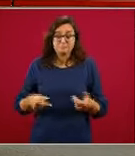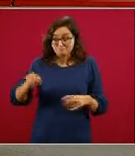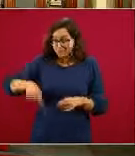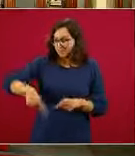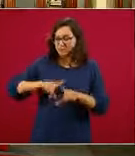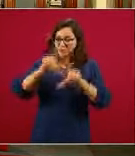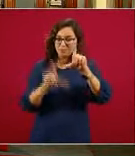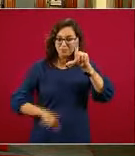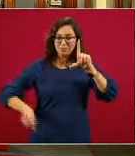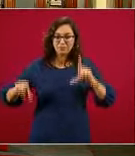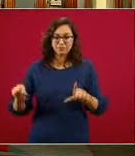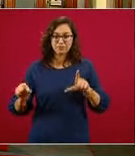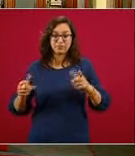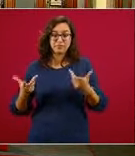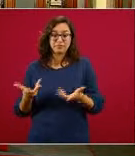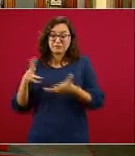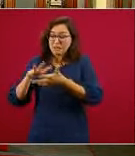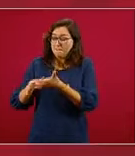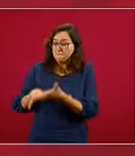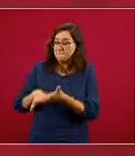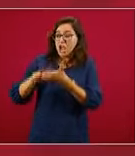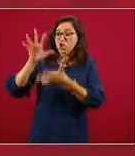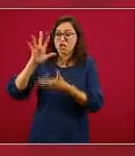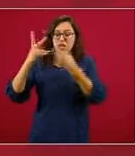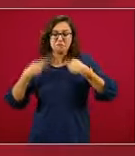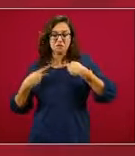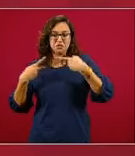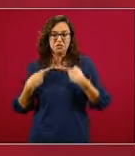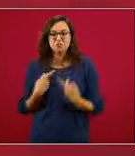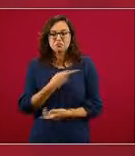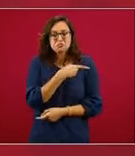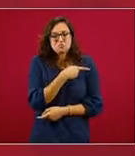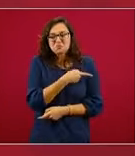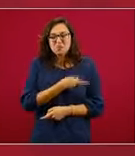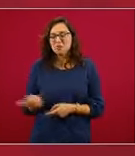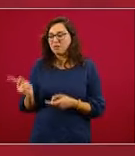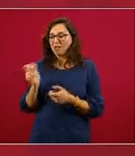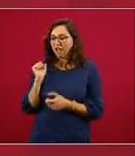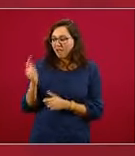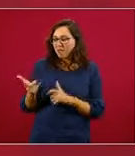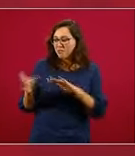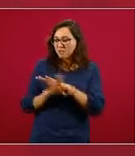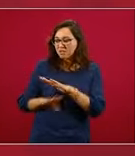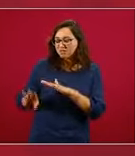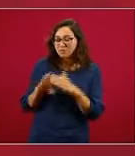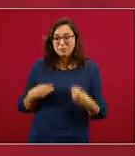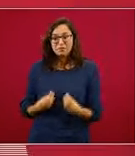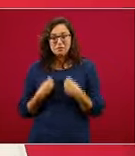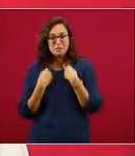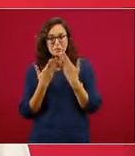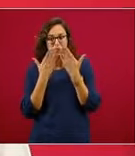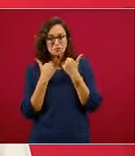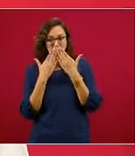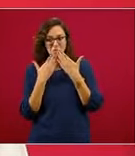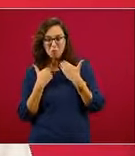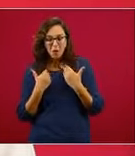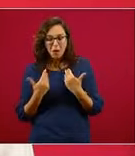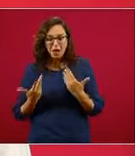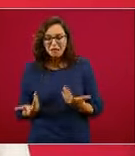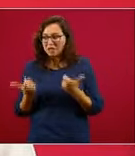México, una gran cantidad de personas que no tienen los elementos básicos de sustento